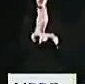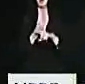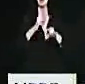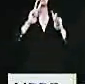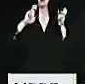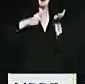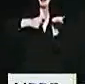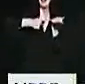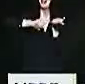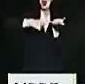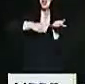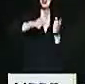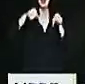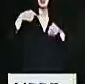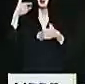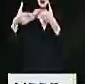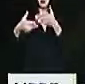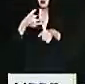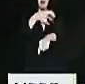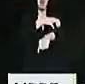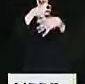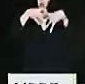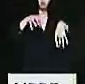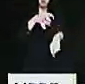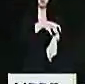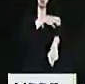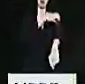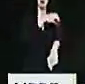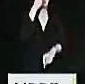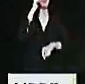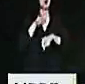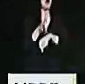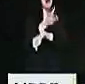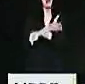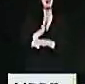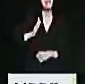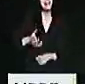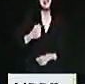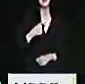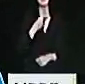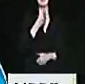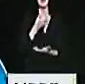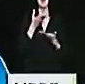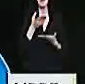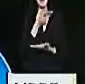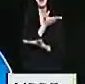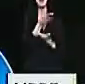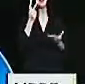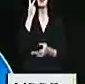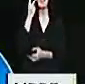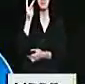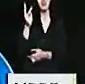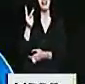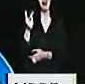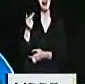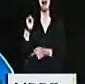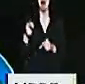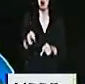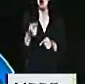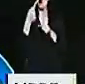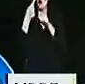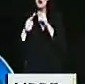fundamental también en este proceso de descentralización. Pero antes de seguir hablando de este tema, Los invito a que vayamos a nuestra sección en la que también